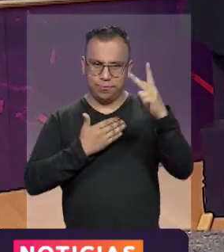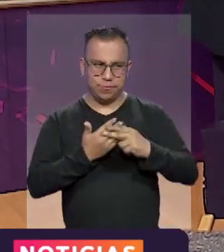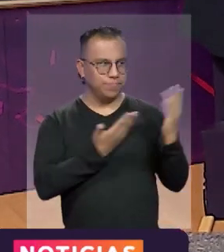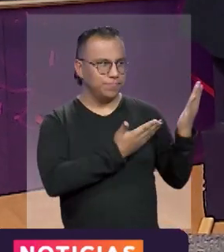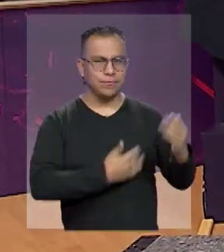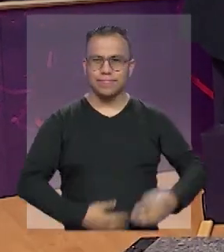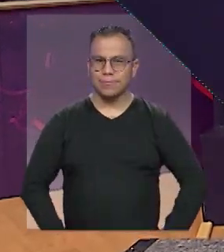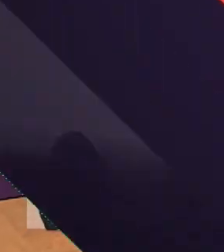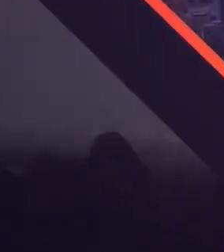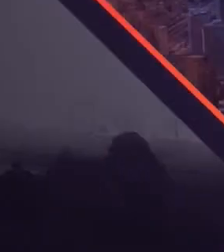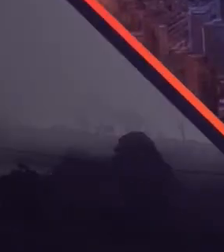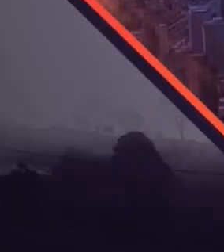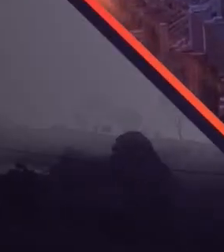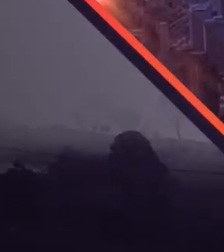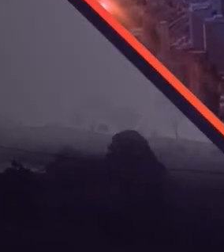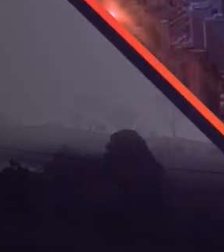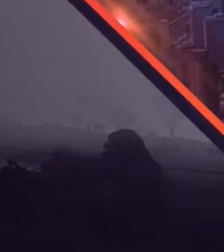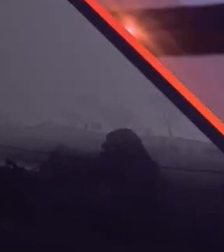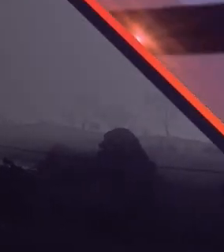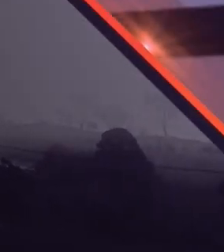Adelante.